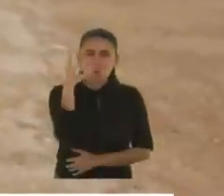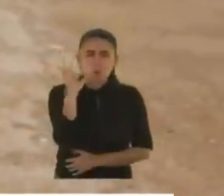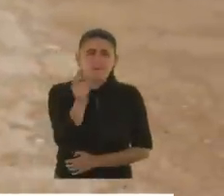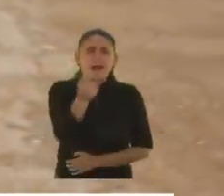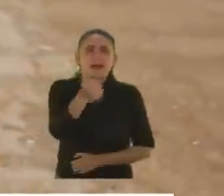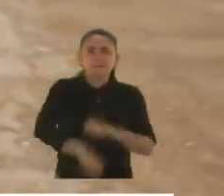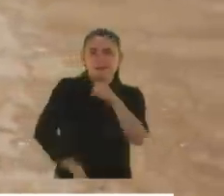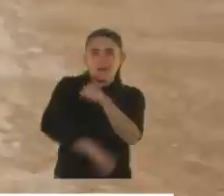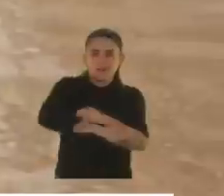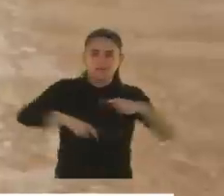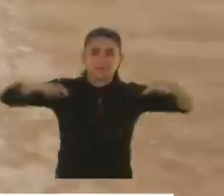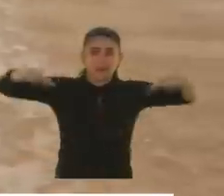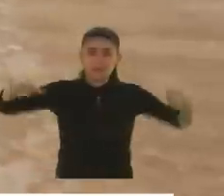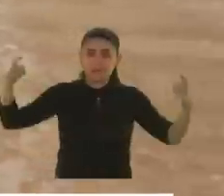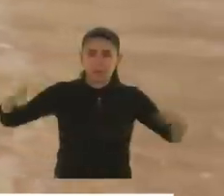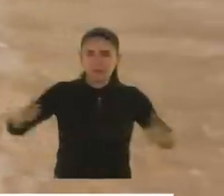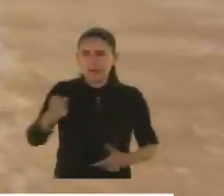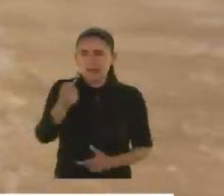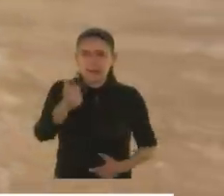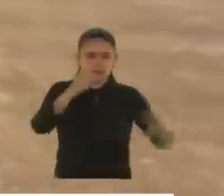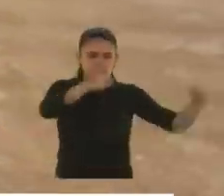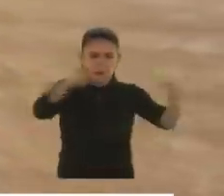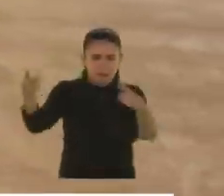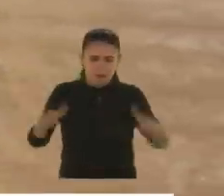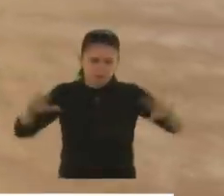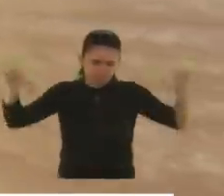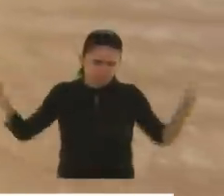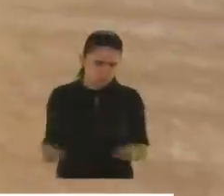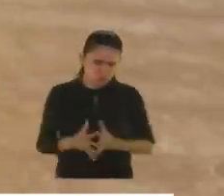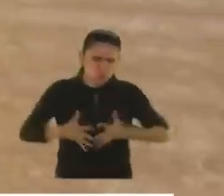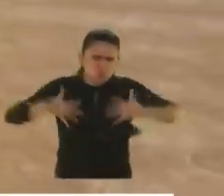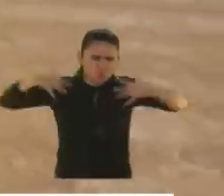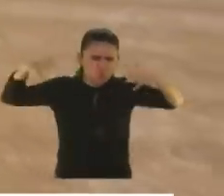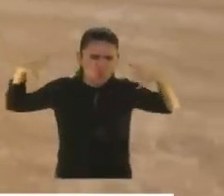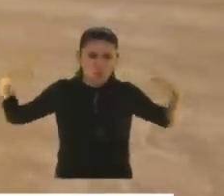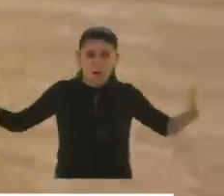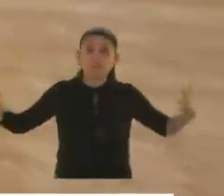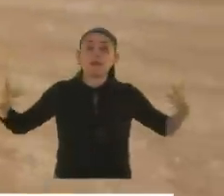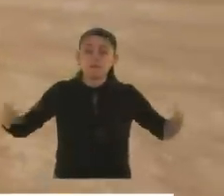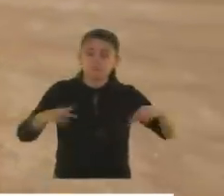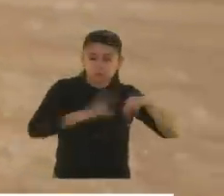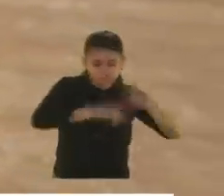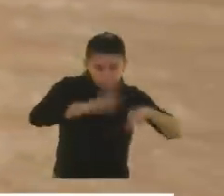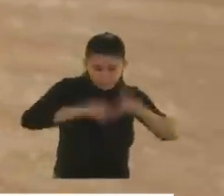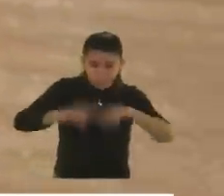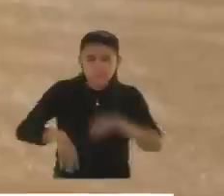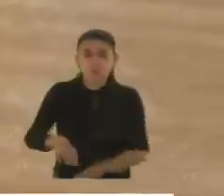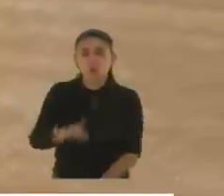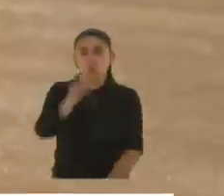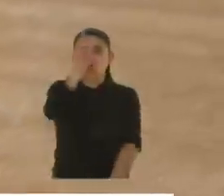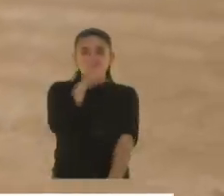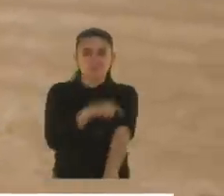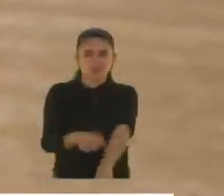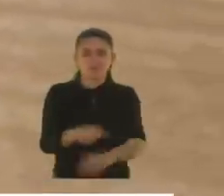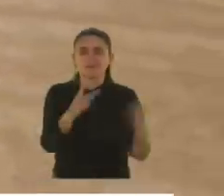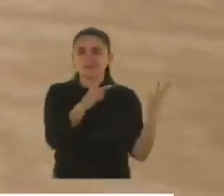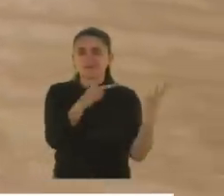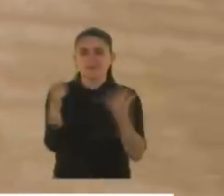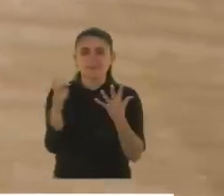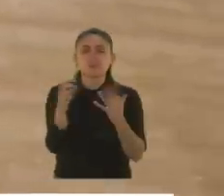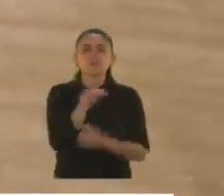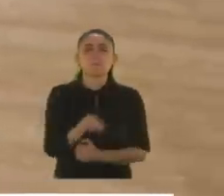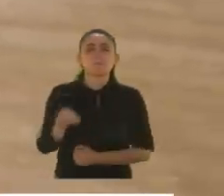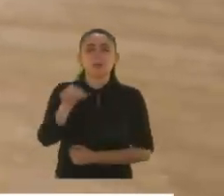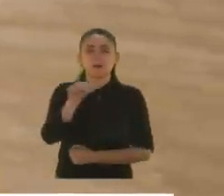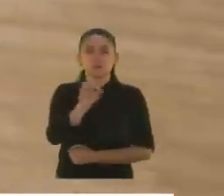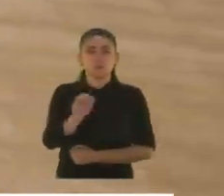de fútbol como las del Estadio El Campín de Bogotá y que al finalizar la obra tendrá cerca de 1.700.000 metros